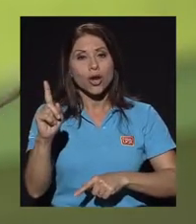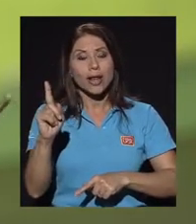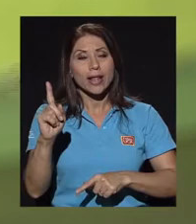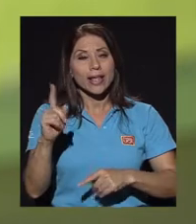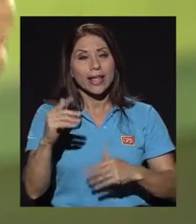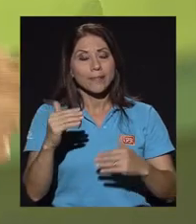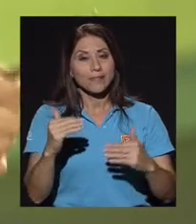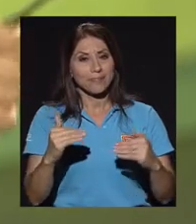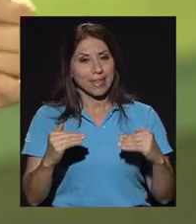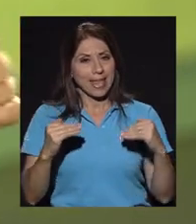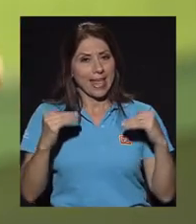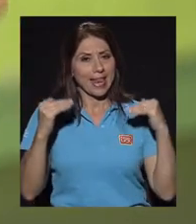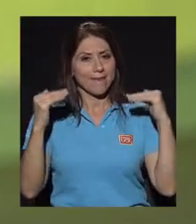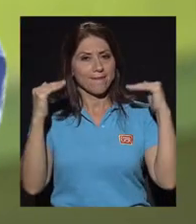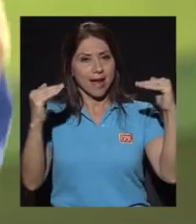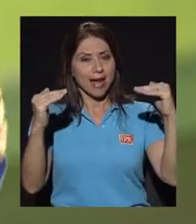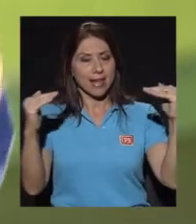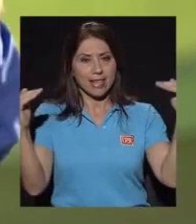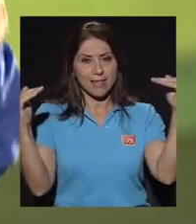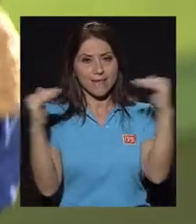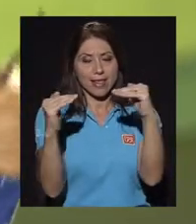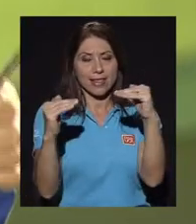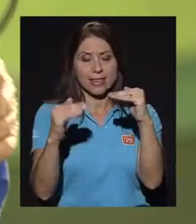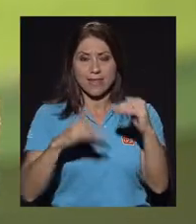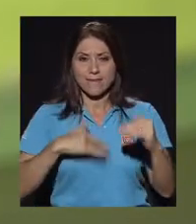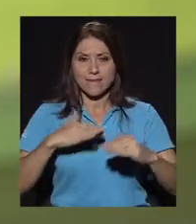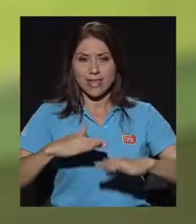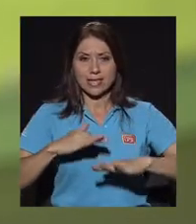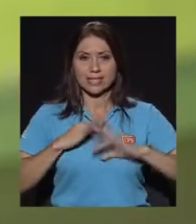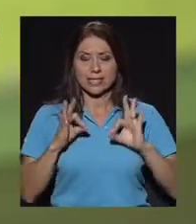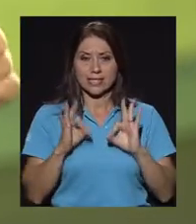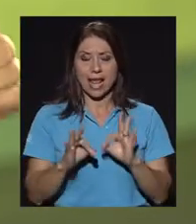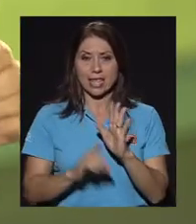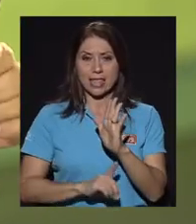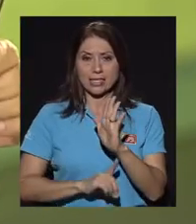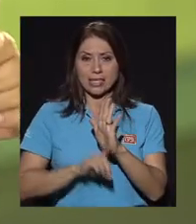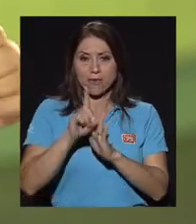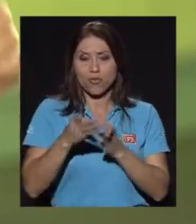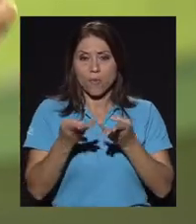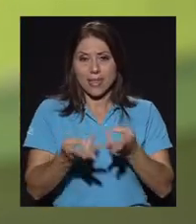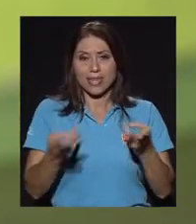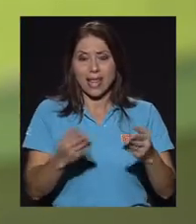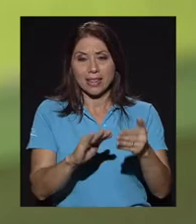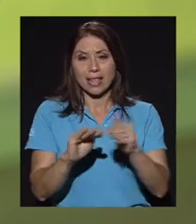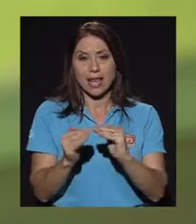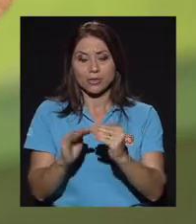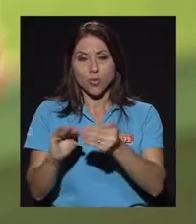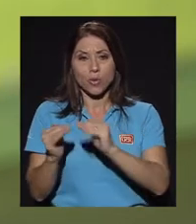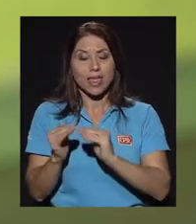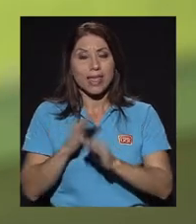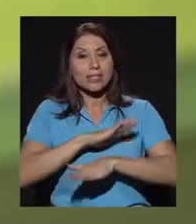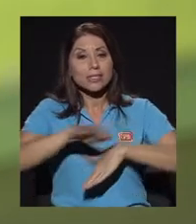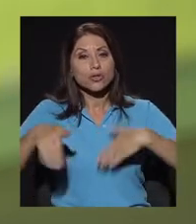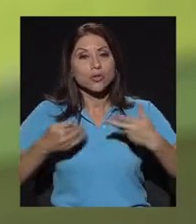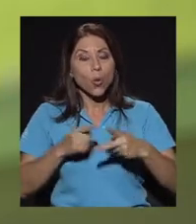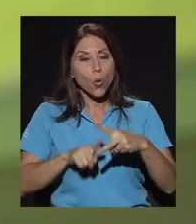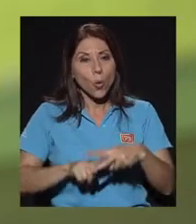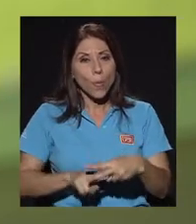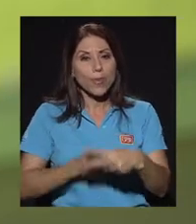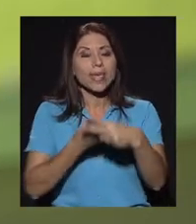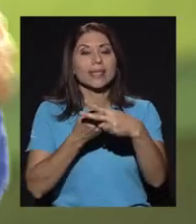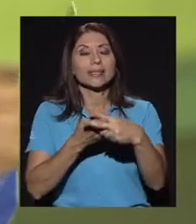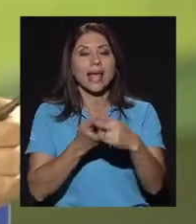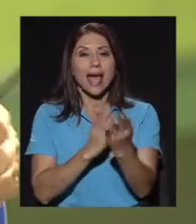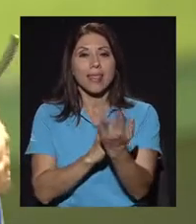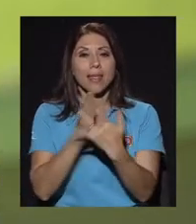por elevar el nivel de bienestar y desarrollo material de las comunidades, todo comienza por